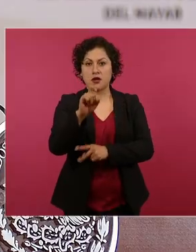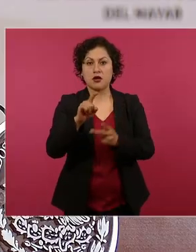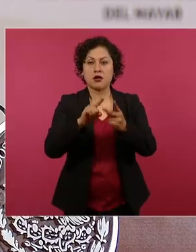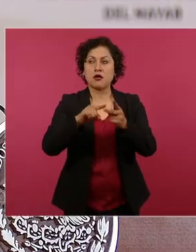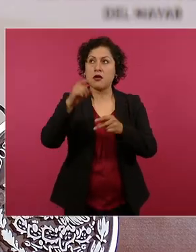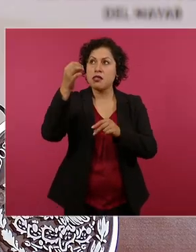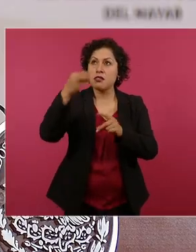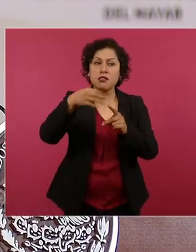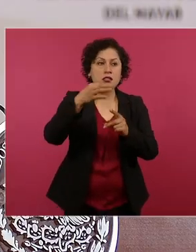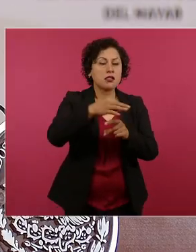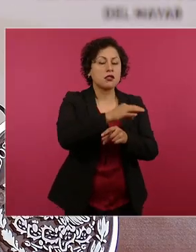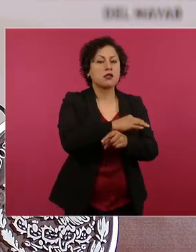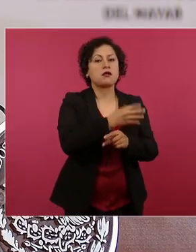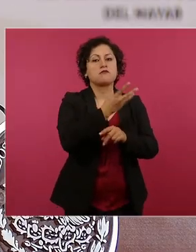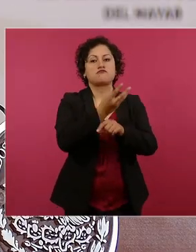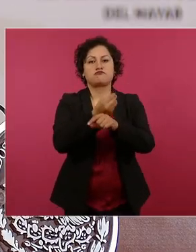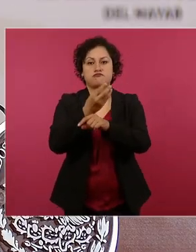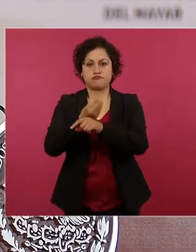y filtraciones,